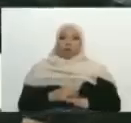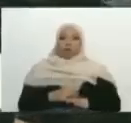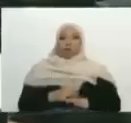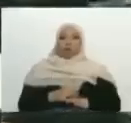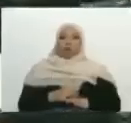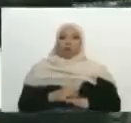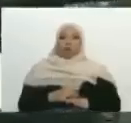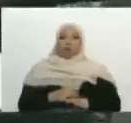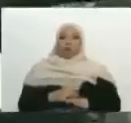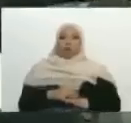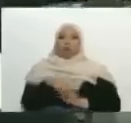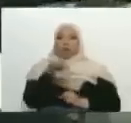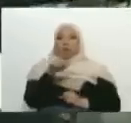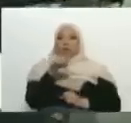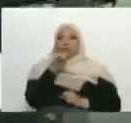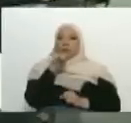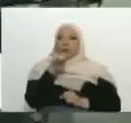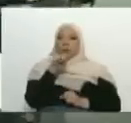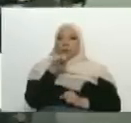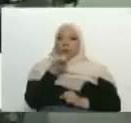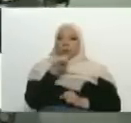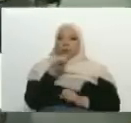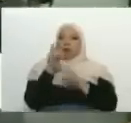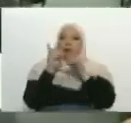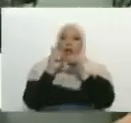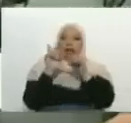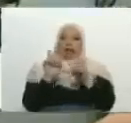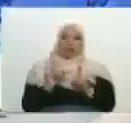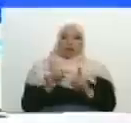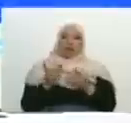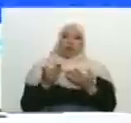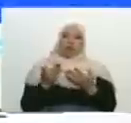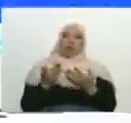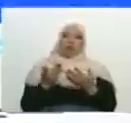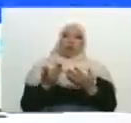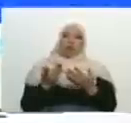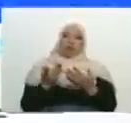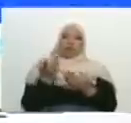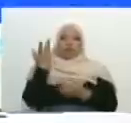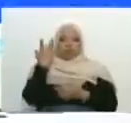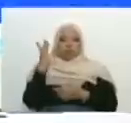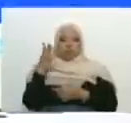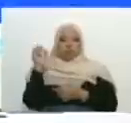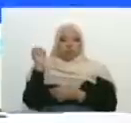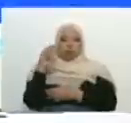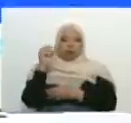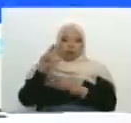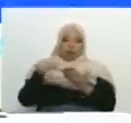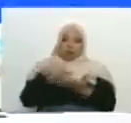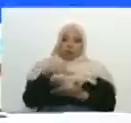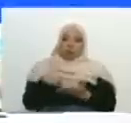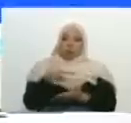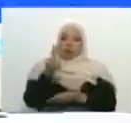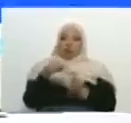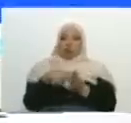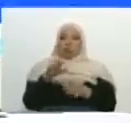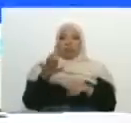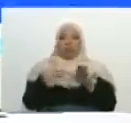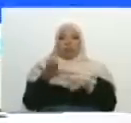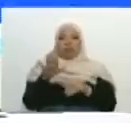Y es así, hay que decirlo. Esta supuesta asamblea del año 2015...